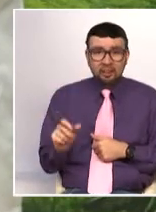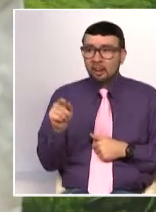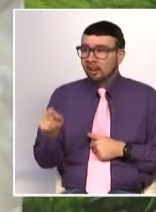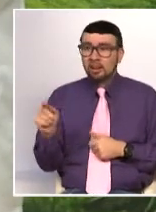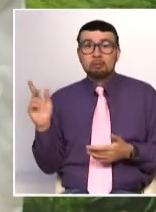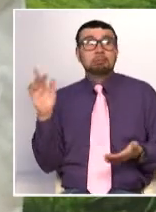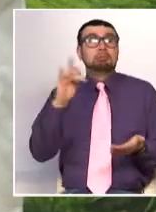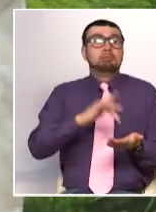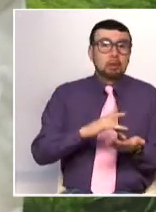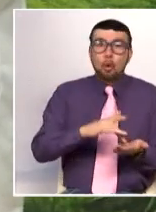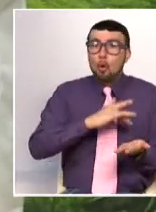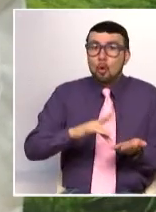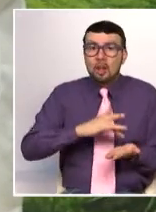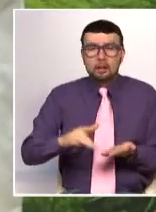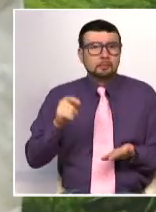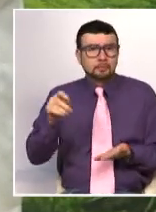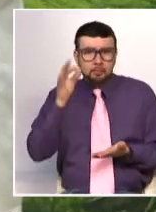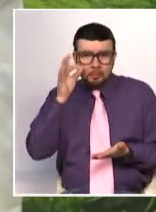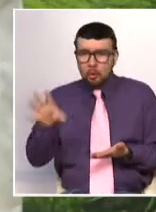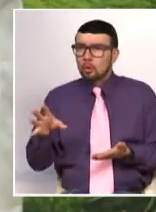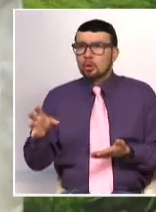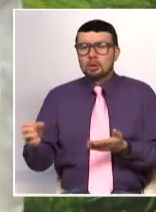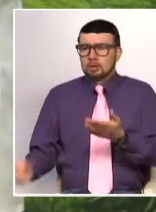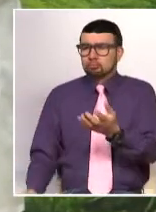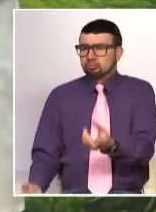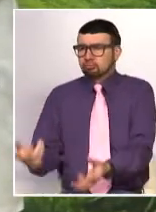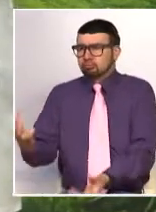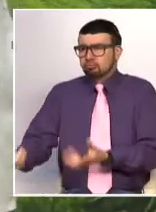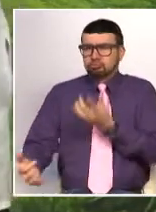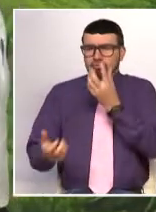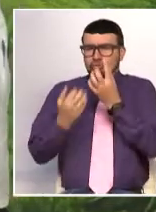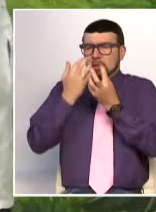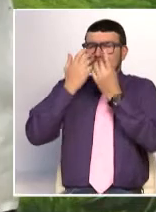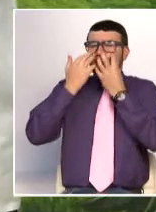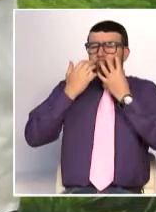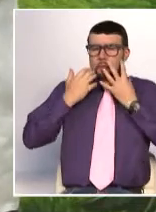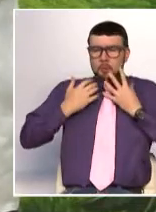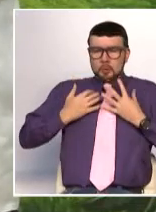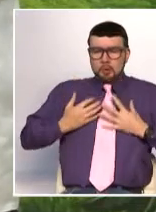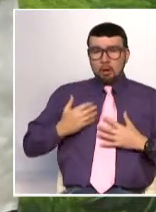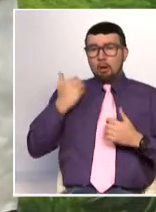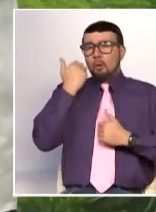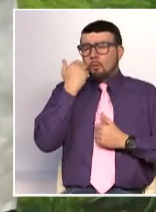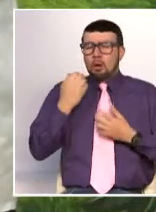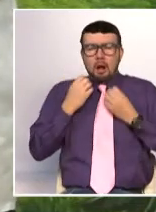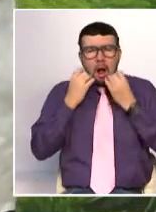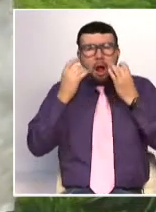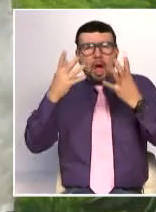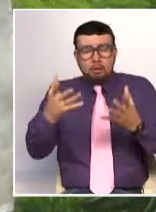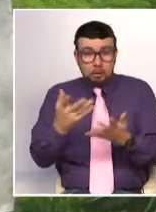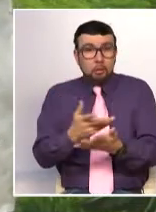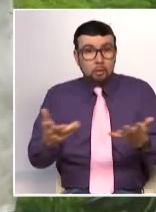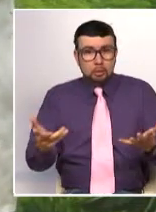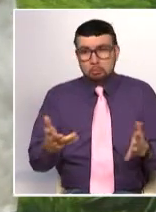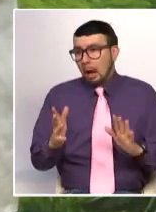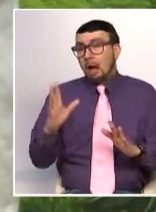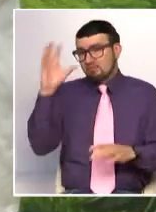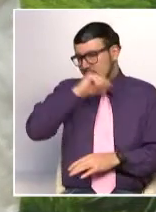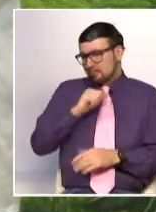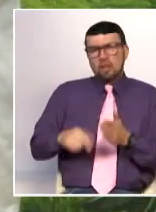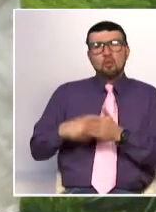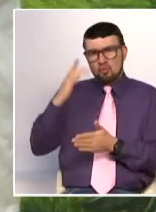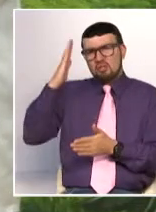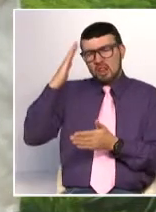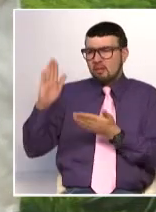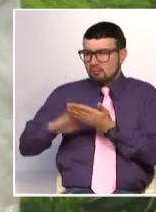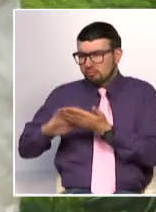de urgencias porque tuvo una intoxicación con órganos fosforados o qué sé yo pues hay otras manifestaciones que son muy difíciles de porque van pasando